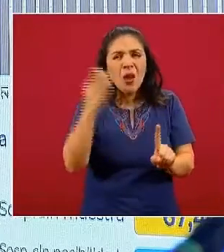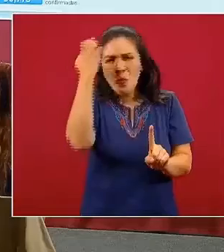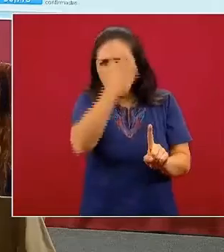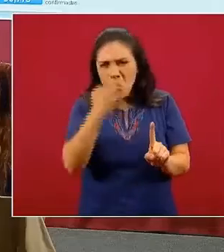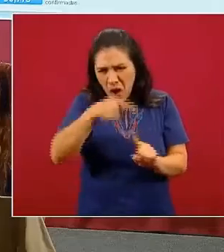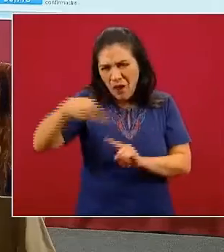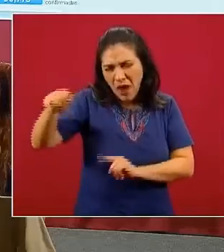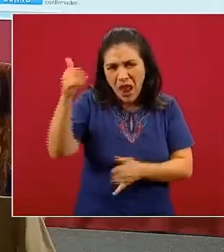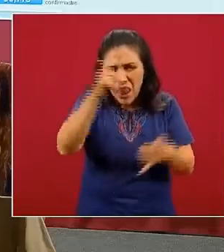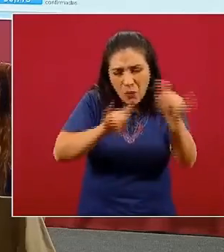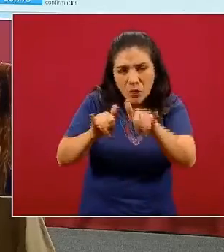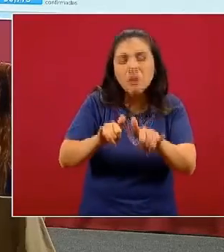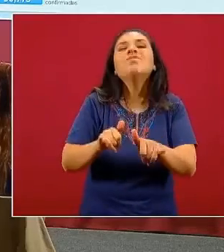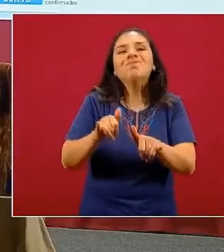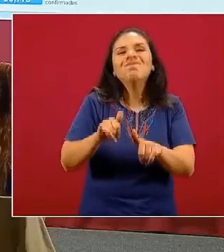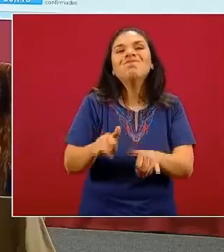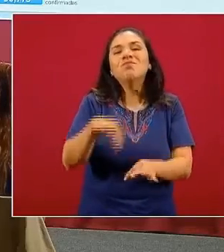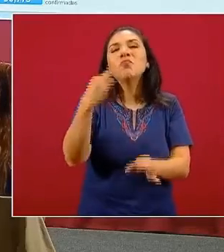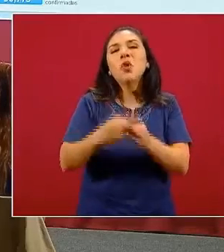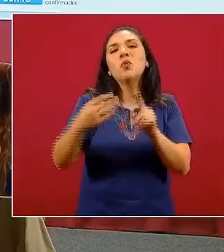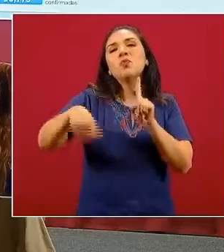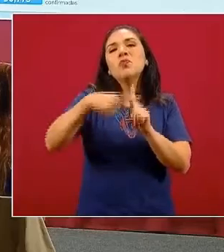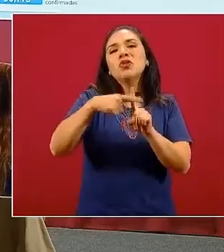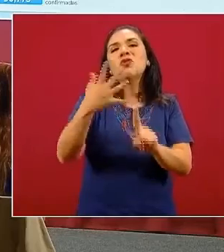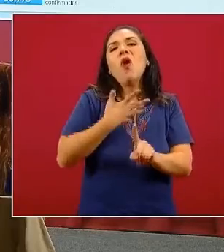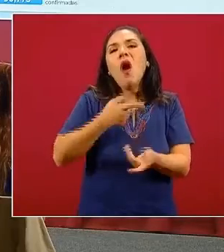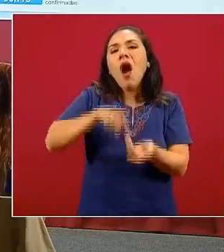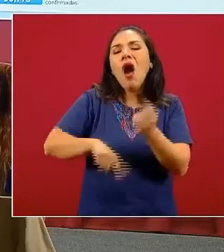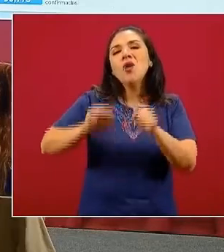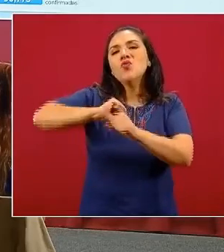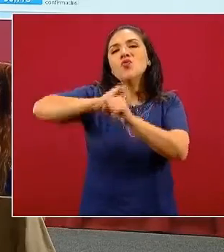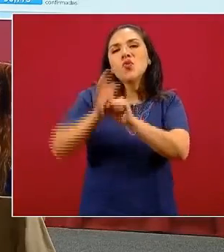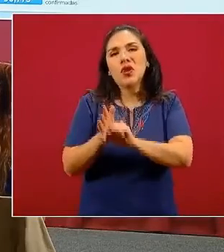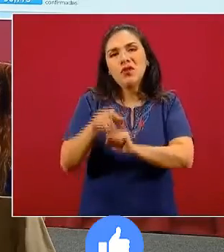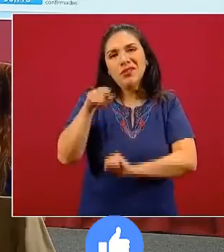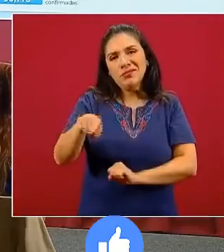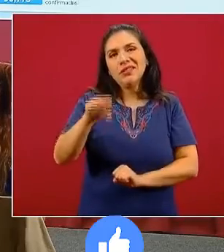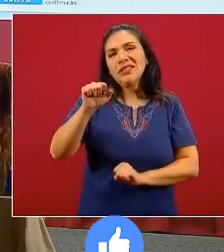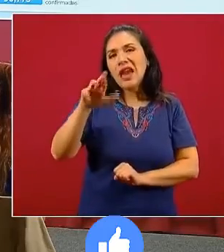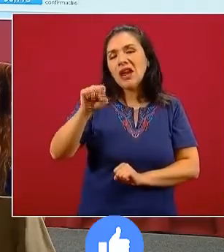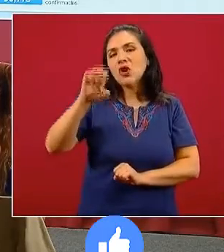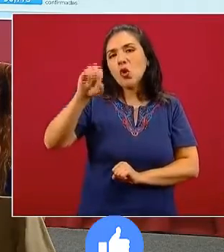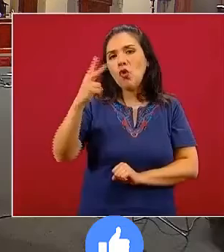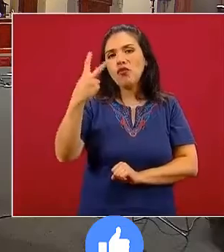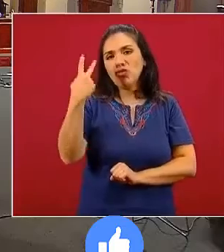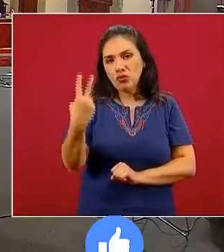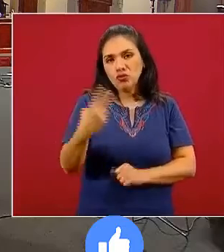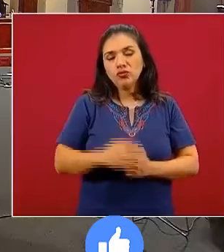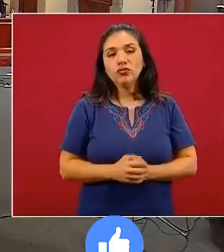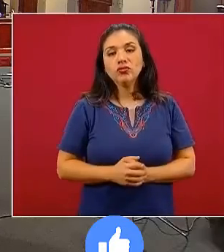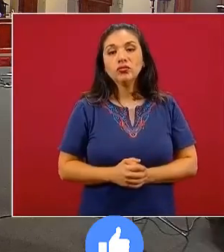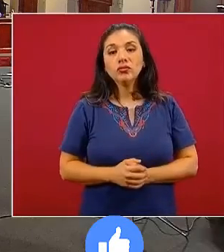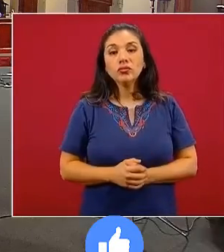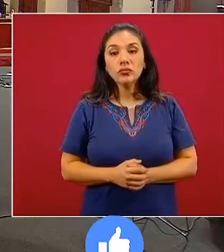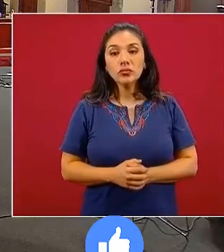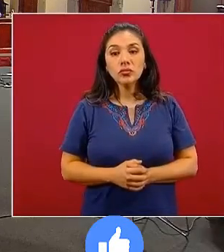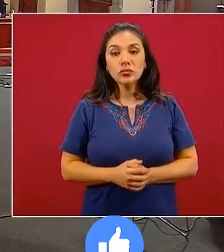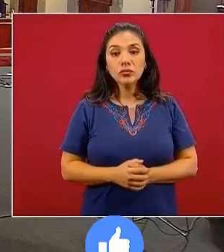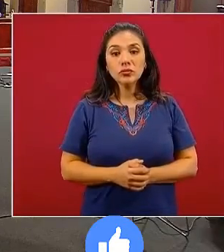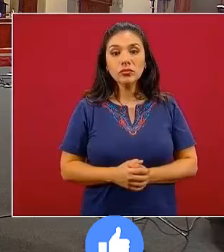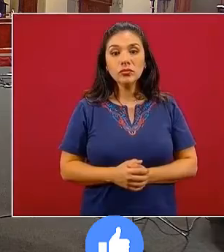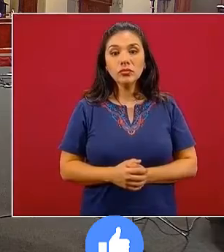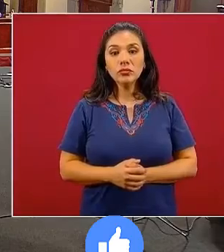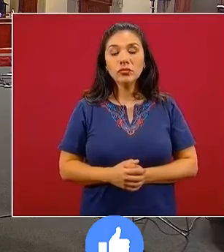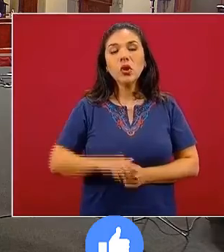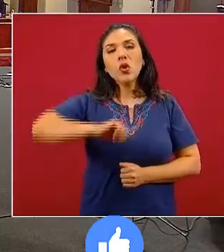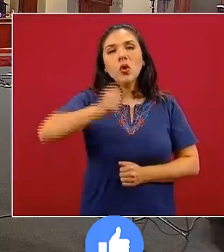prueba de laboratorio y se ha encontrado positiva al virus SARS-CoV-2, que es el que causa COVID-19.